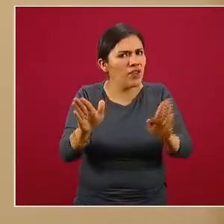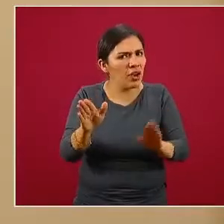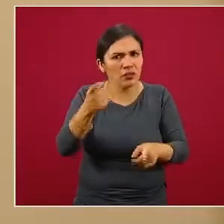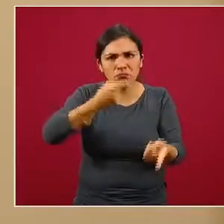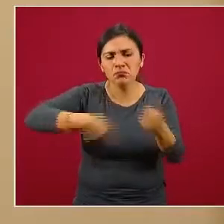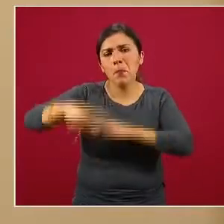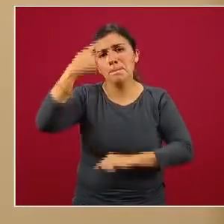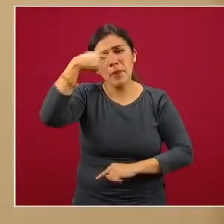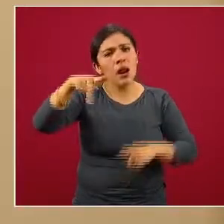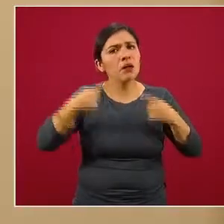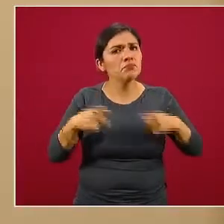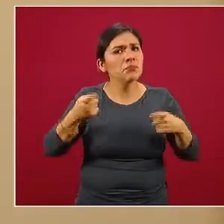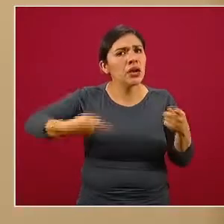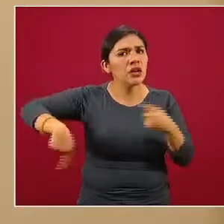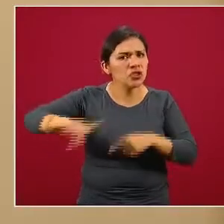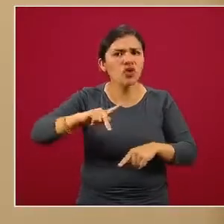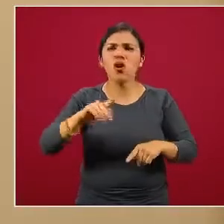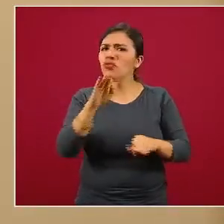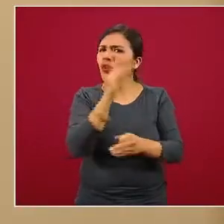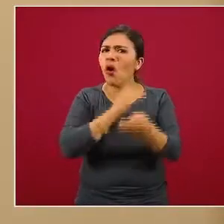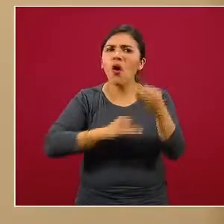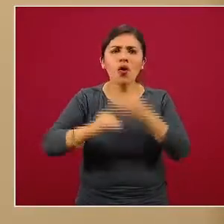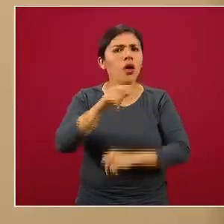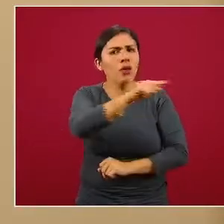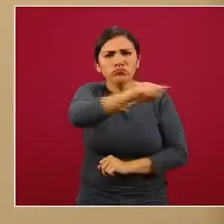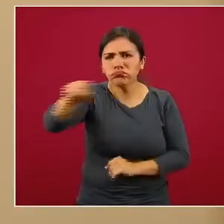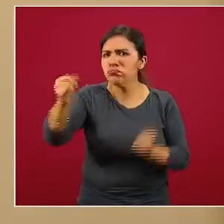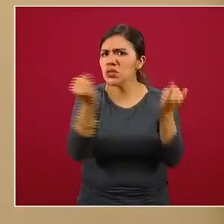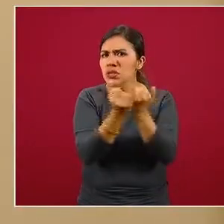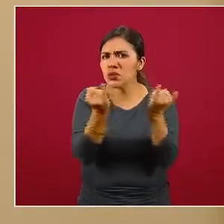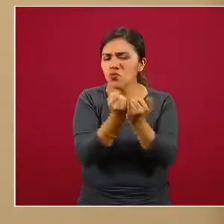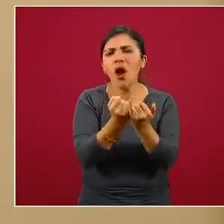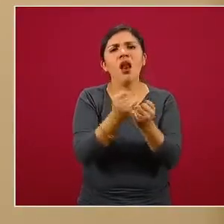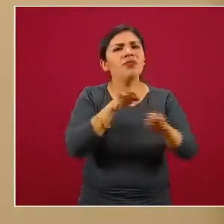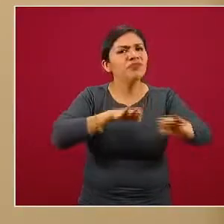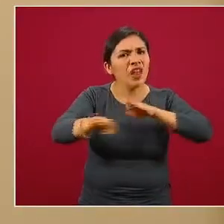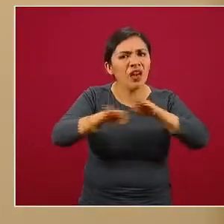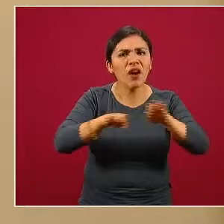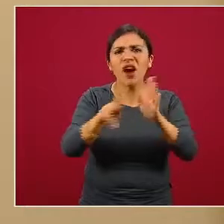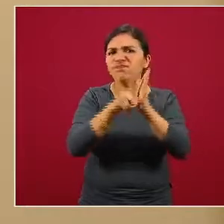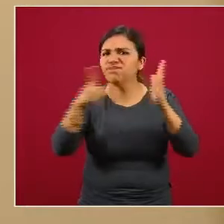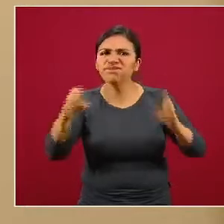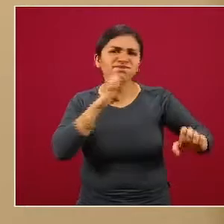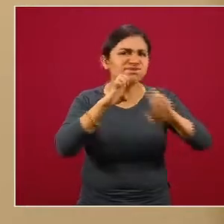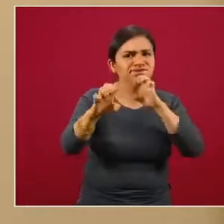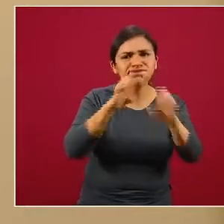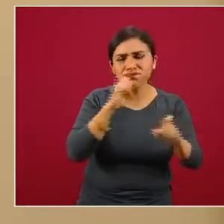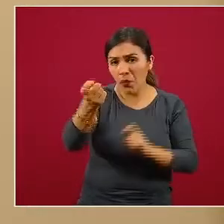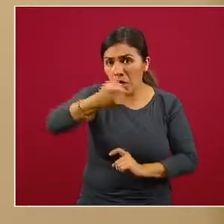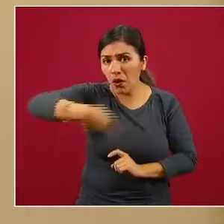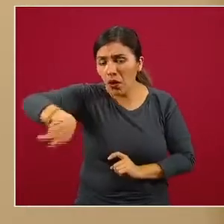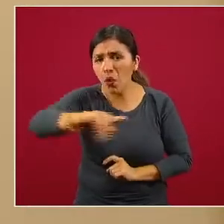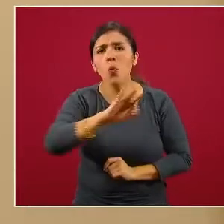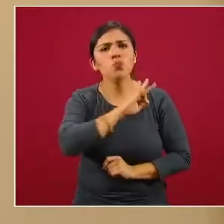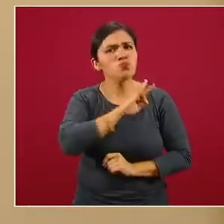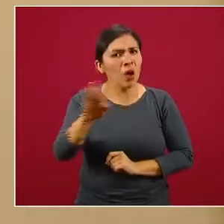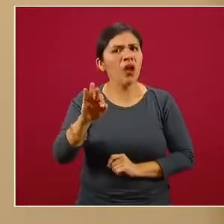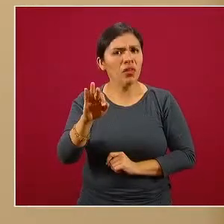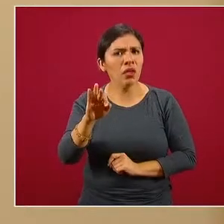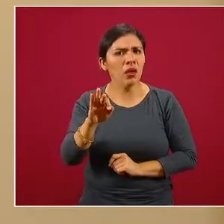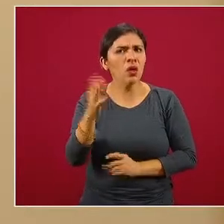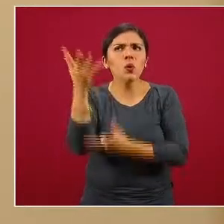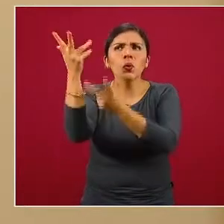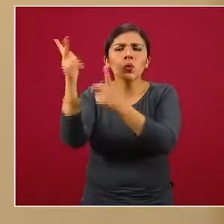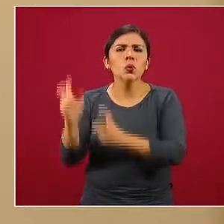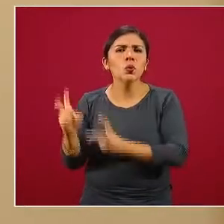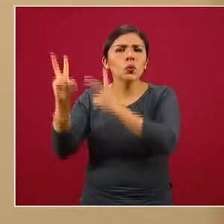que la comunidad y la ciudadanía y ustedes también como profesionales de la comunicación puedan